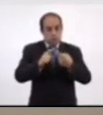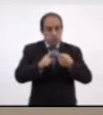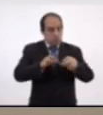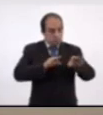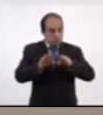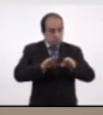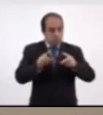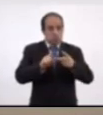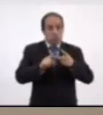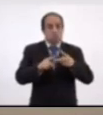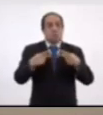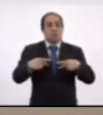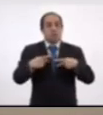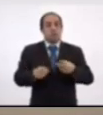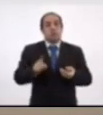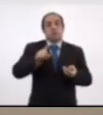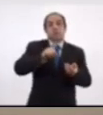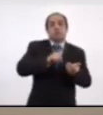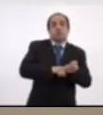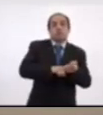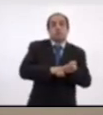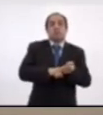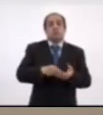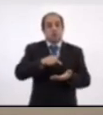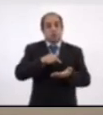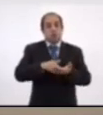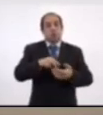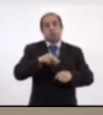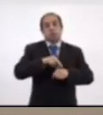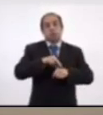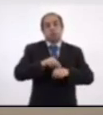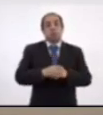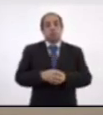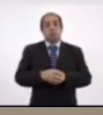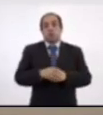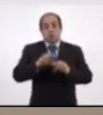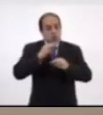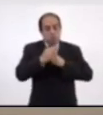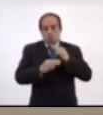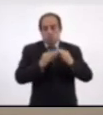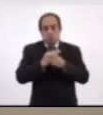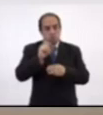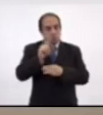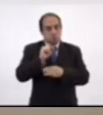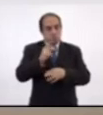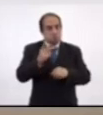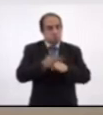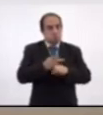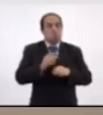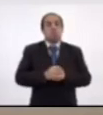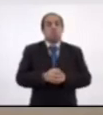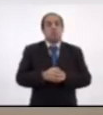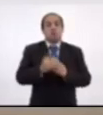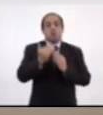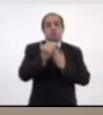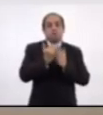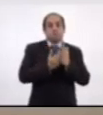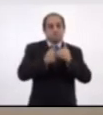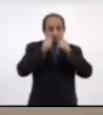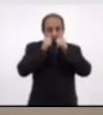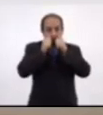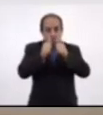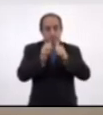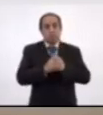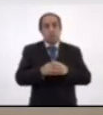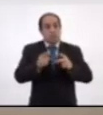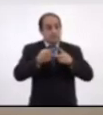como para los derechohabientes que ahí acudan. En todo el mundo ocurrió lo mismo, mucho de la disminución de las atenciones, sobre todo al